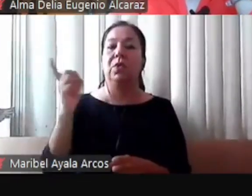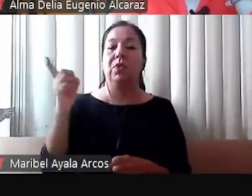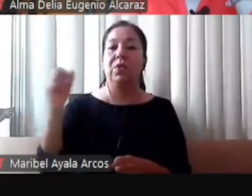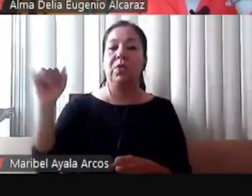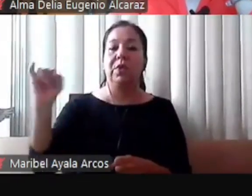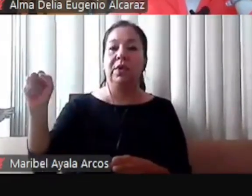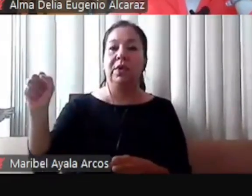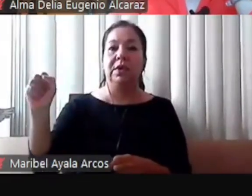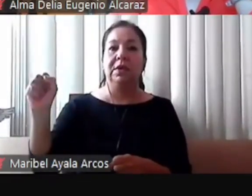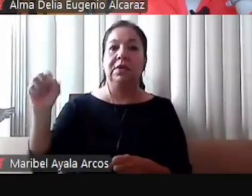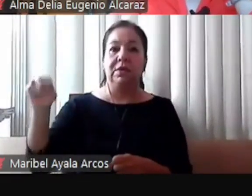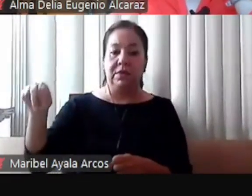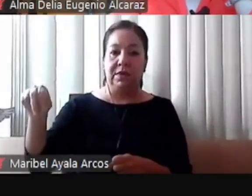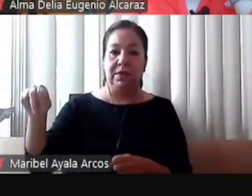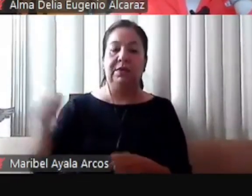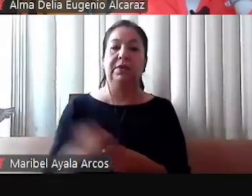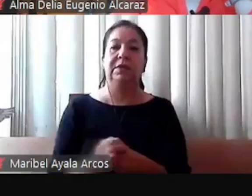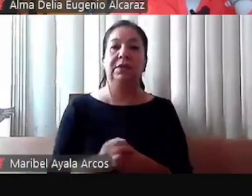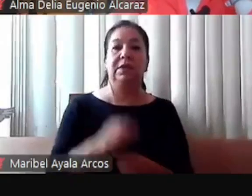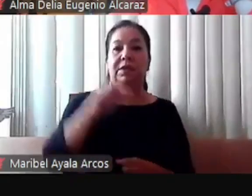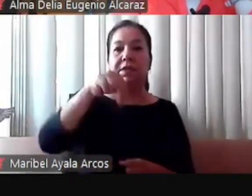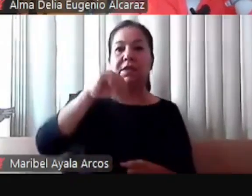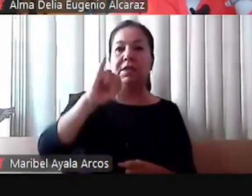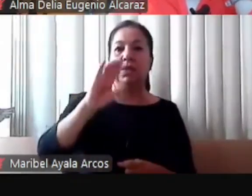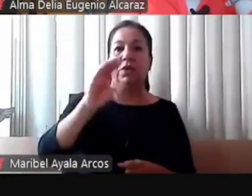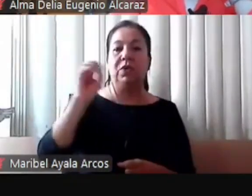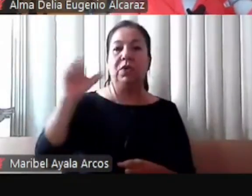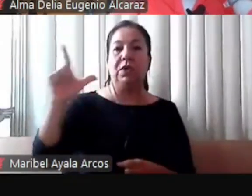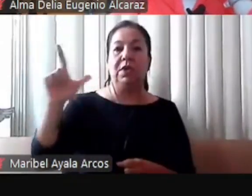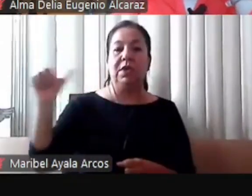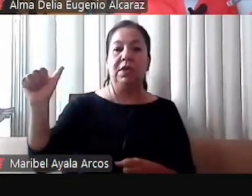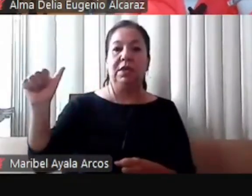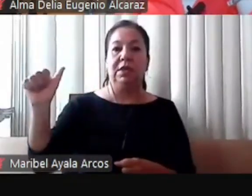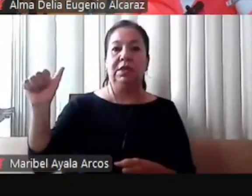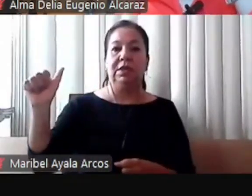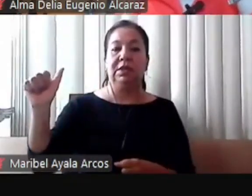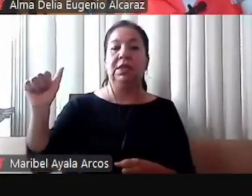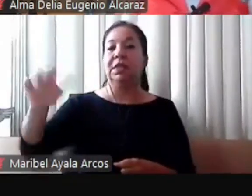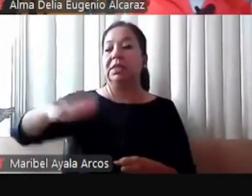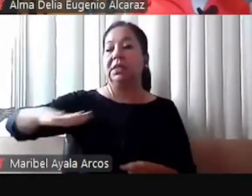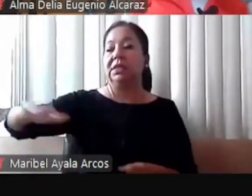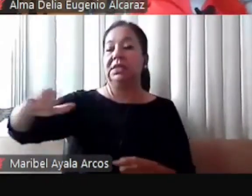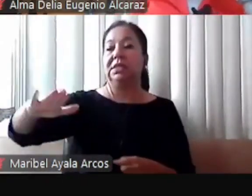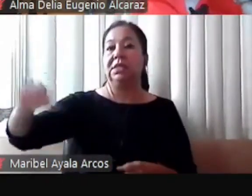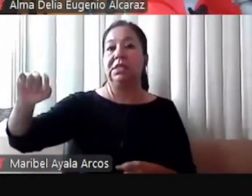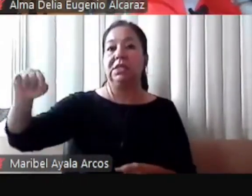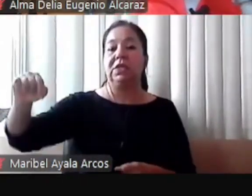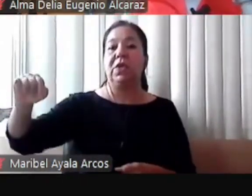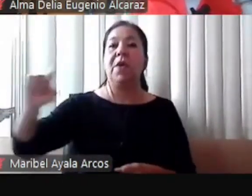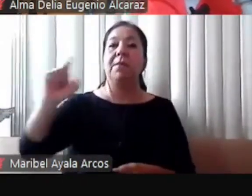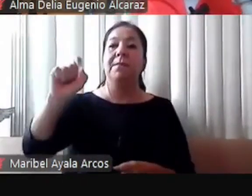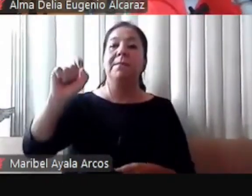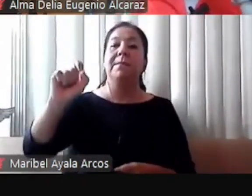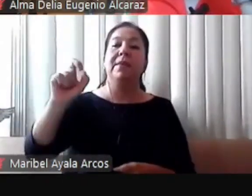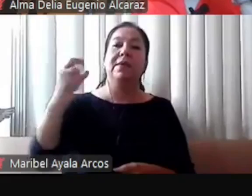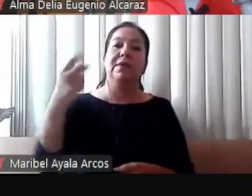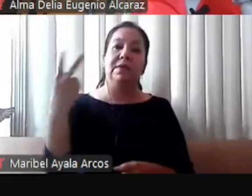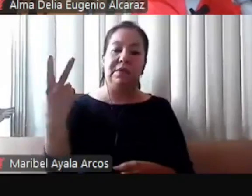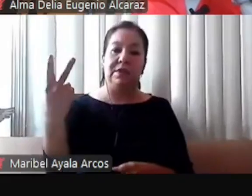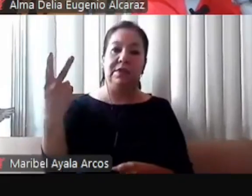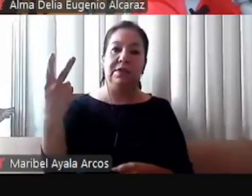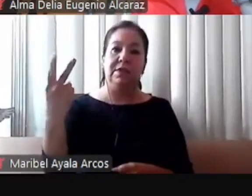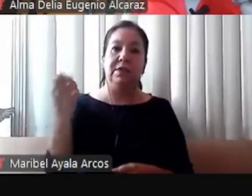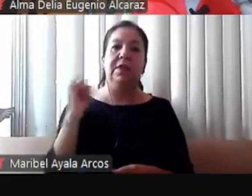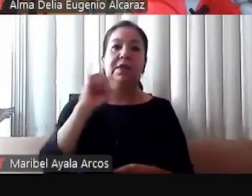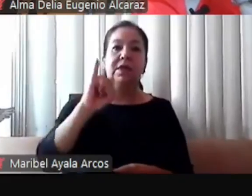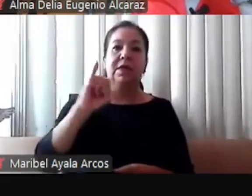la parte actora Nicolás Guerrero González, la autoridad responsable del Consejo Distrital Electoral 22 del IEPC. En el siguiente asunto, el actor es